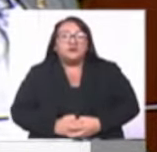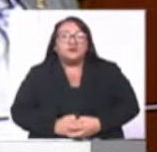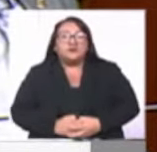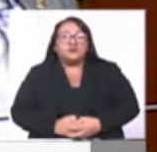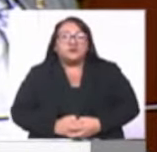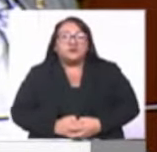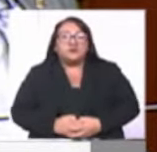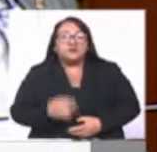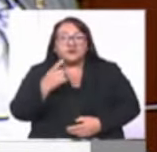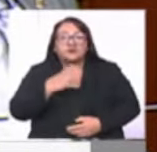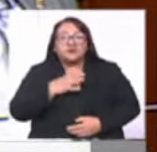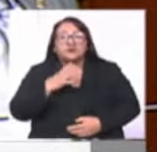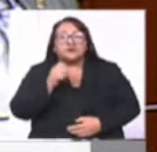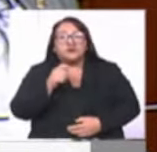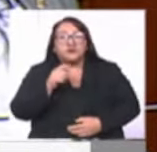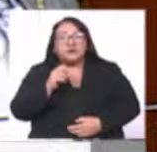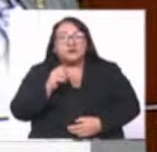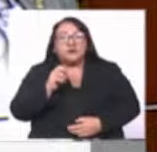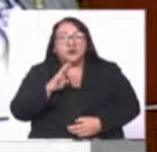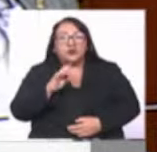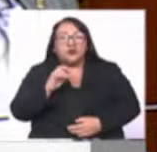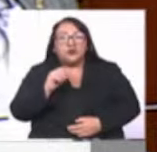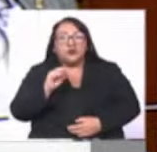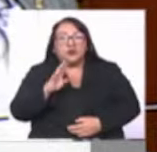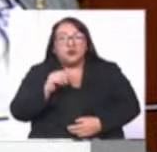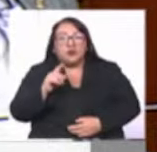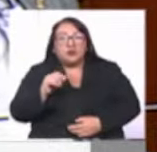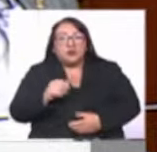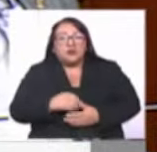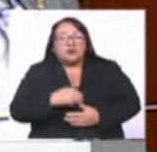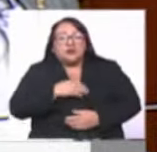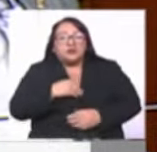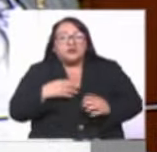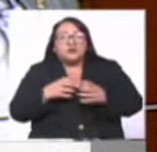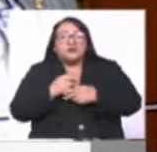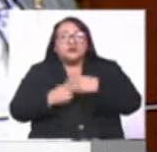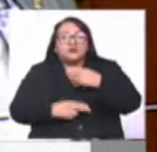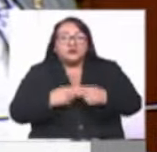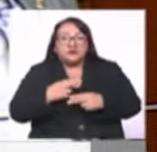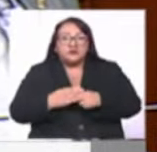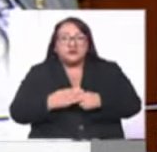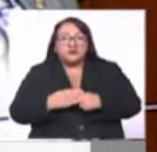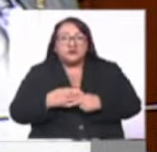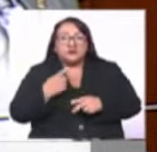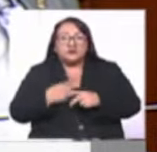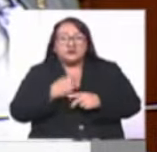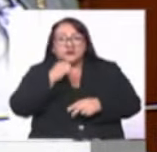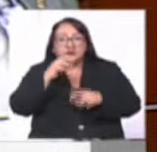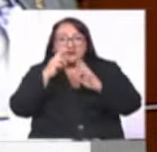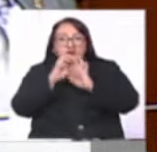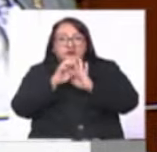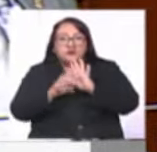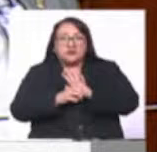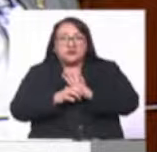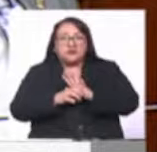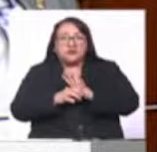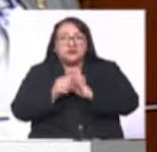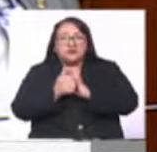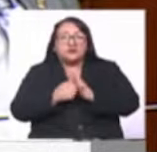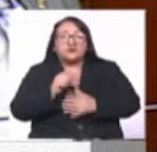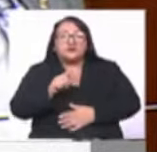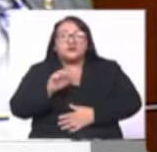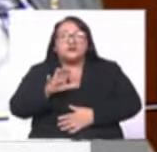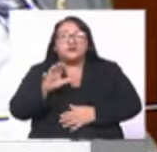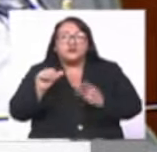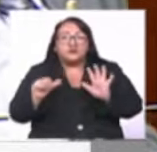acusar al señor Antonio Humberto de la aa barrantes miembro de la junta Nacional de Justicia por infracción constitucional de los artículos